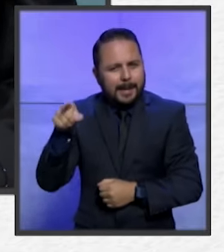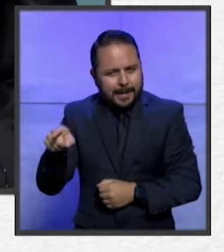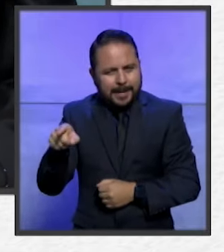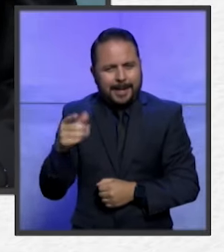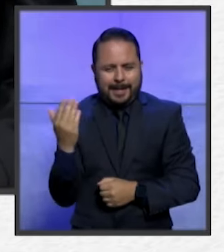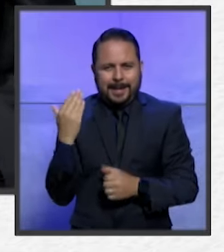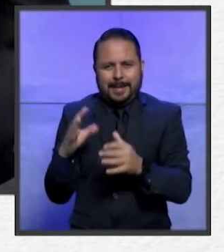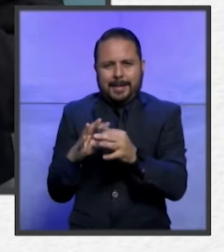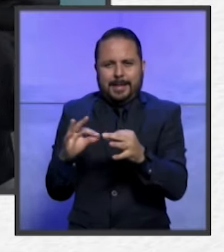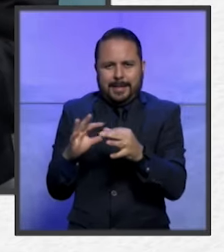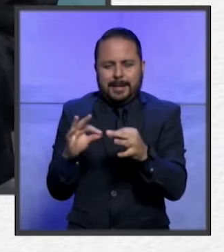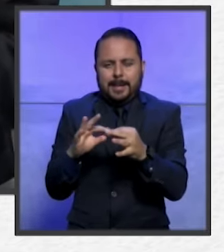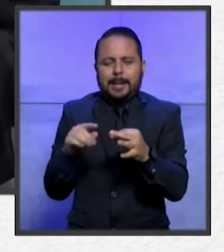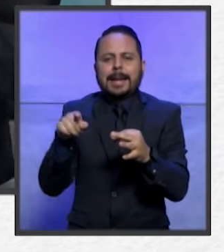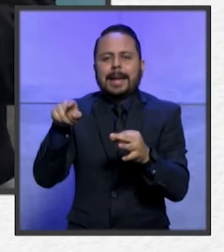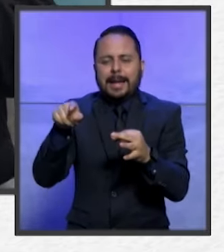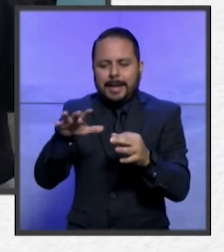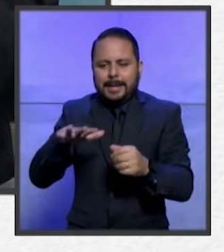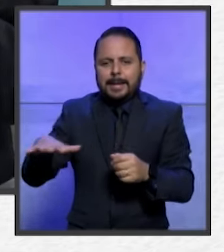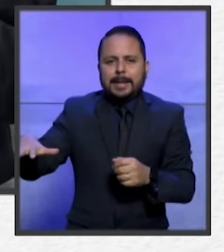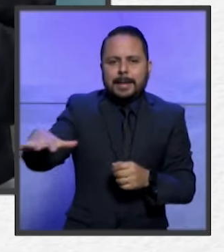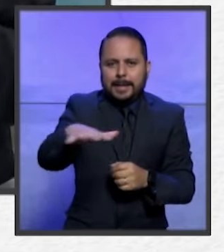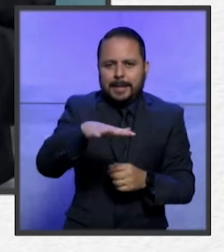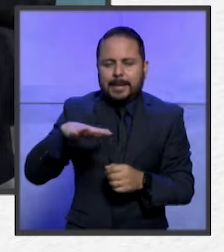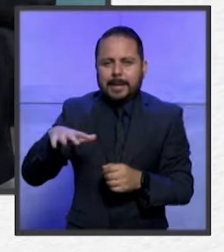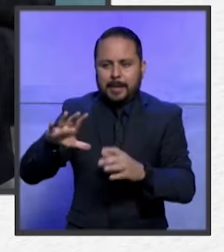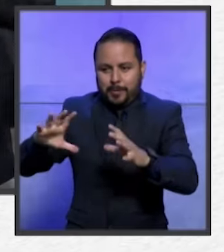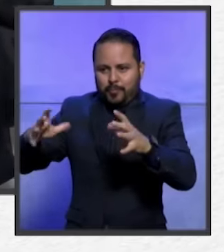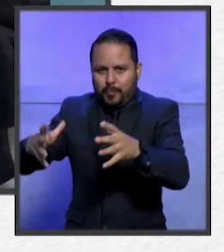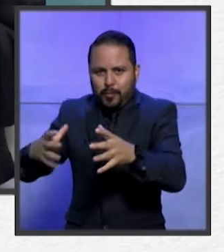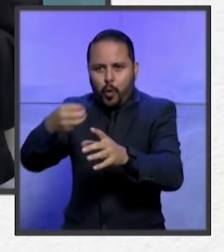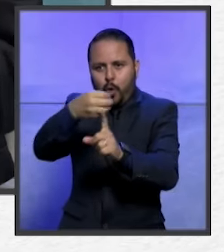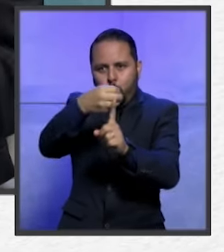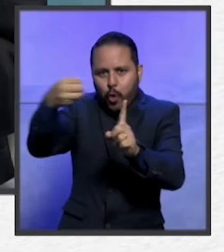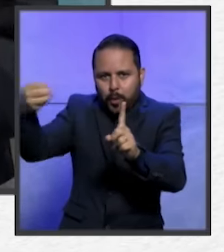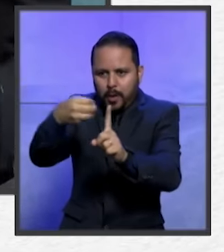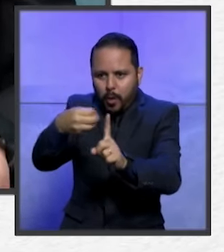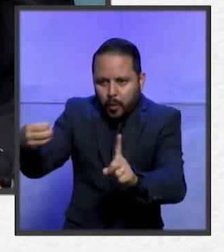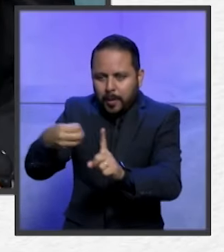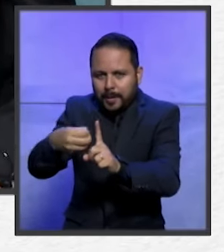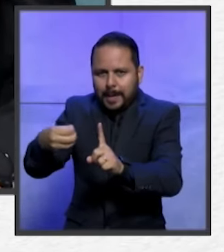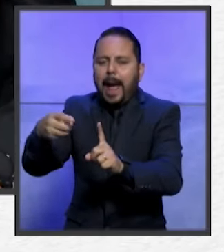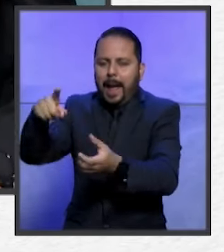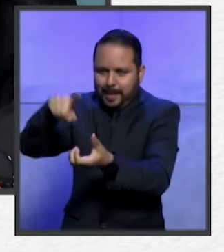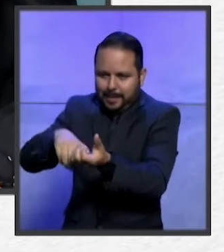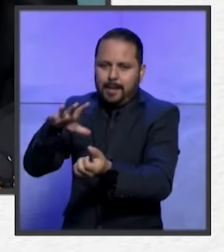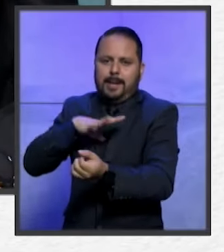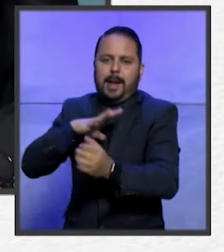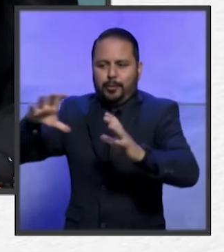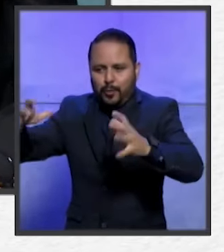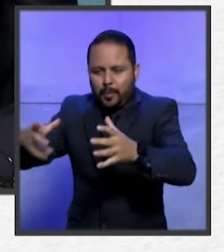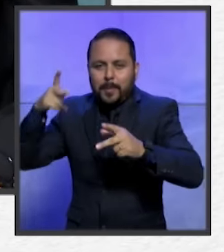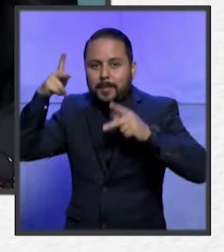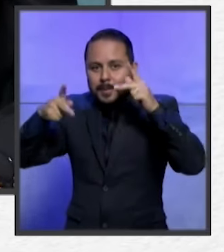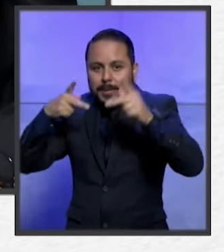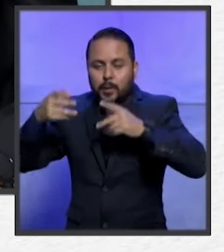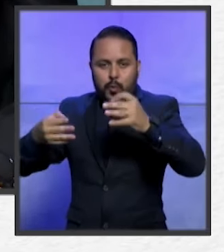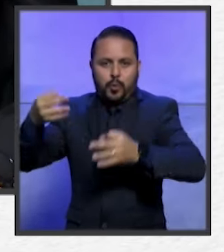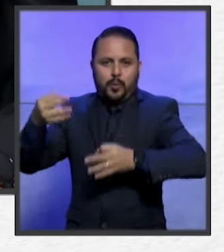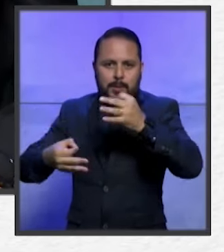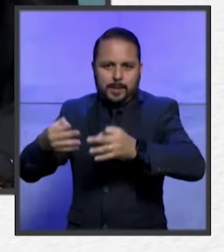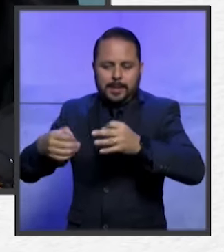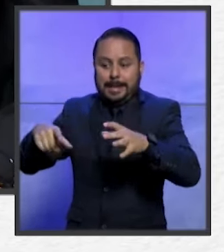el el el espacio eh en el este diseño orgánico en el que se encuentra la visitaduría judicial es